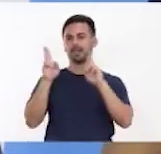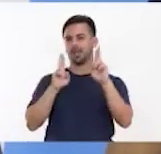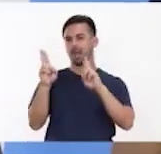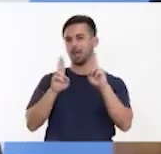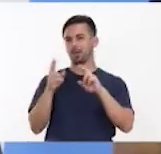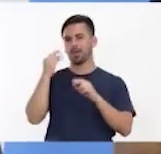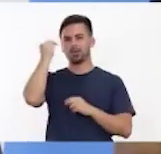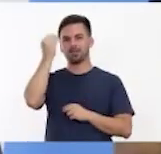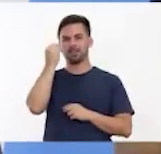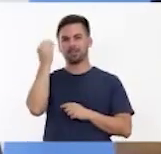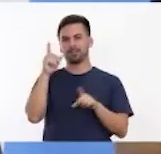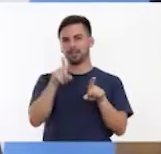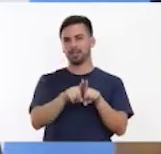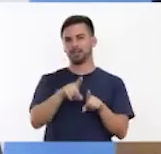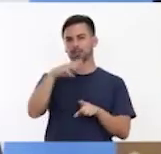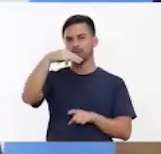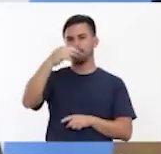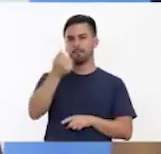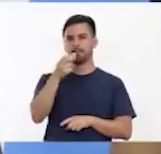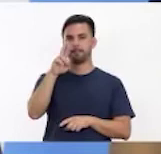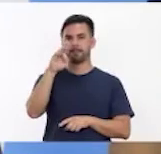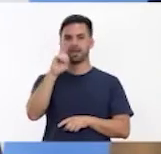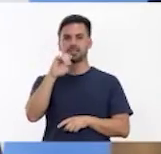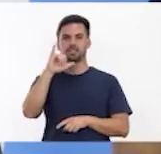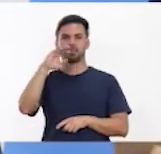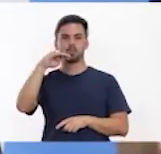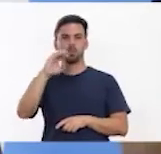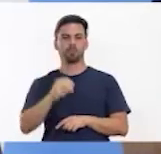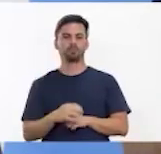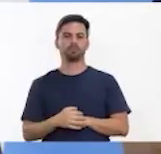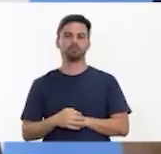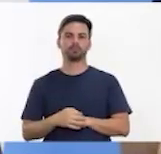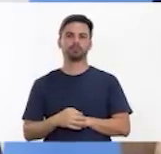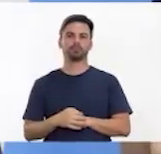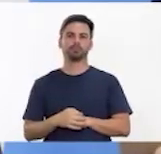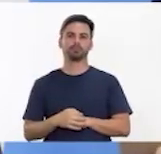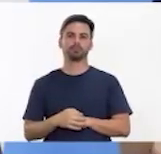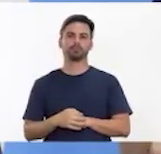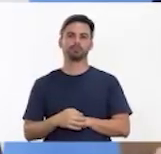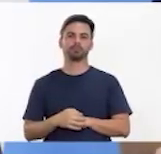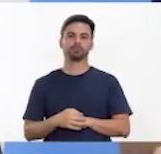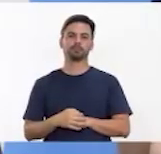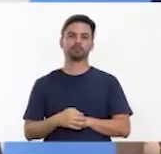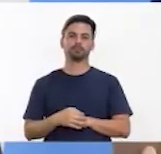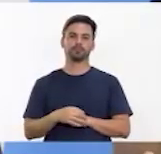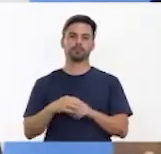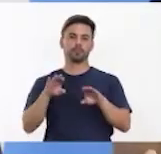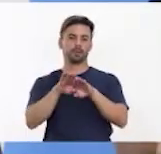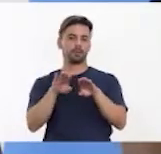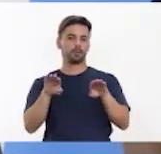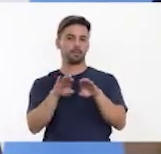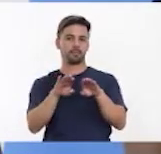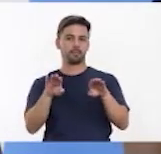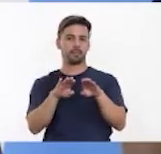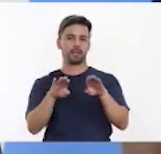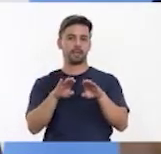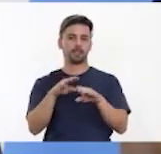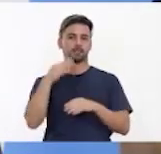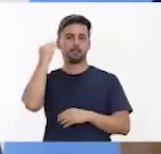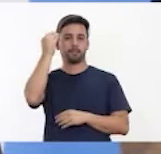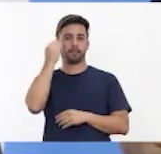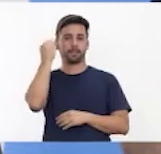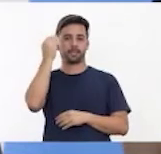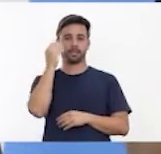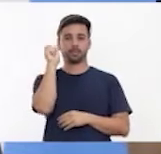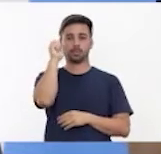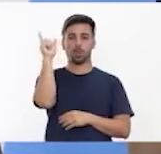Todo el pensamiento universal va a servir de base, pero a partir de una asimilación crítica de lo mejor de cada